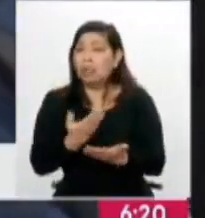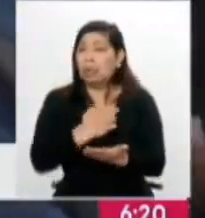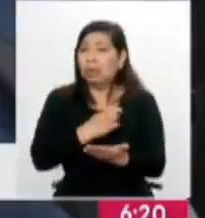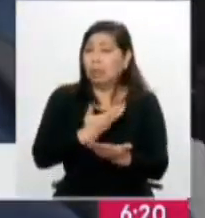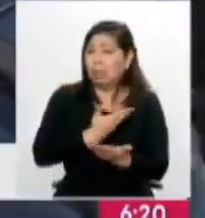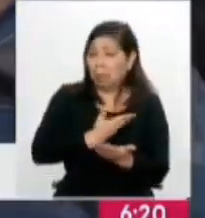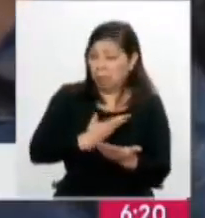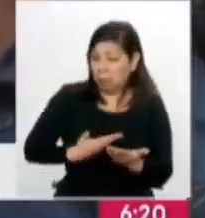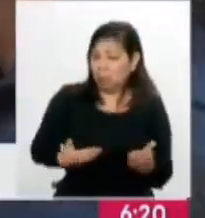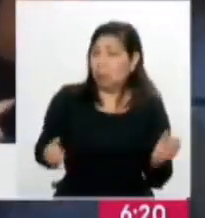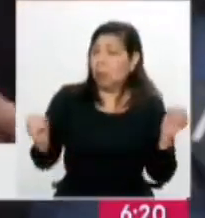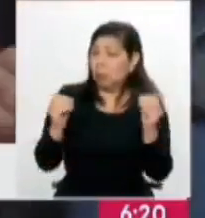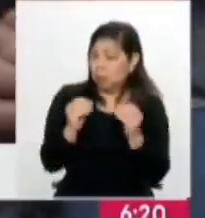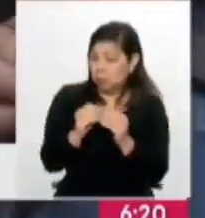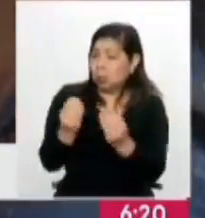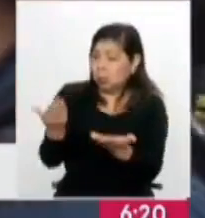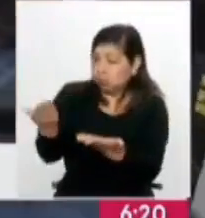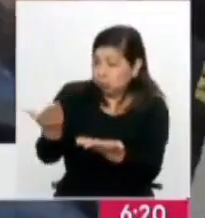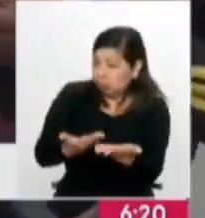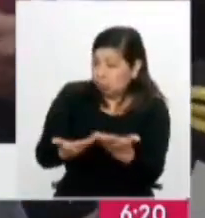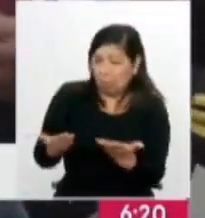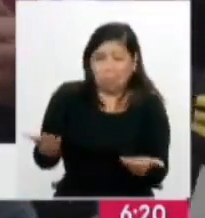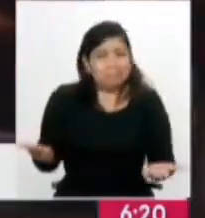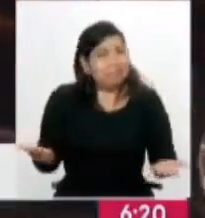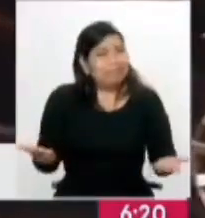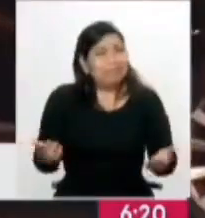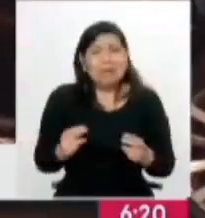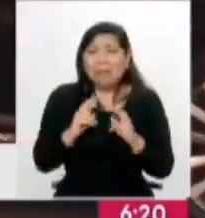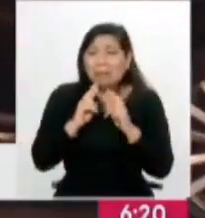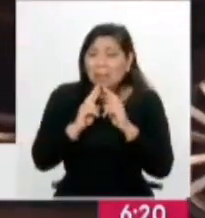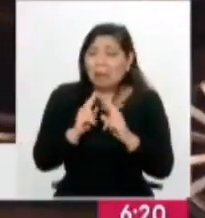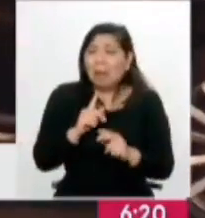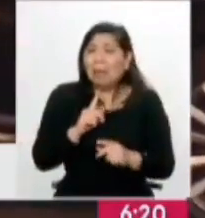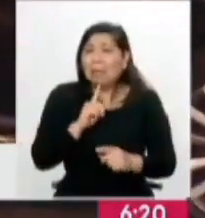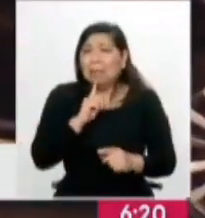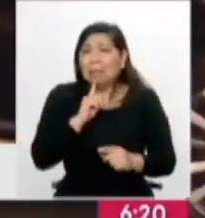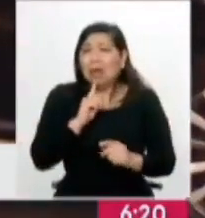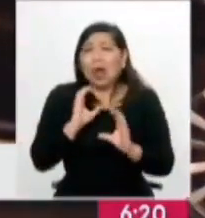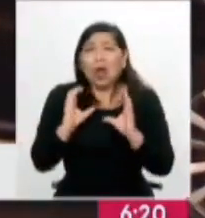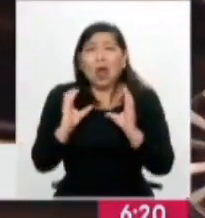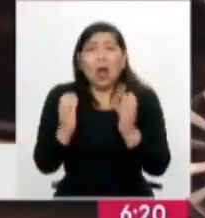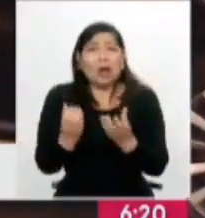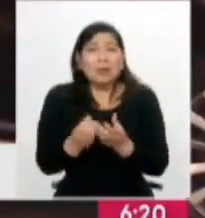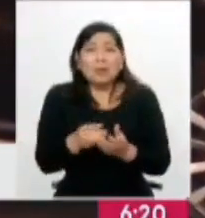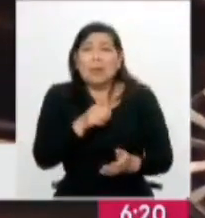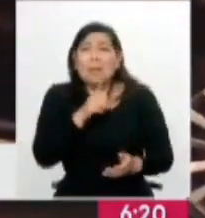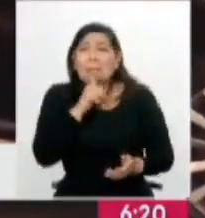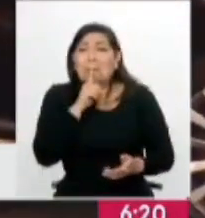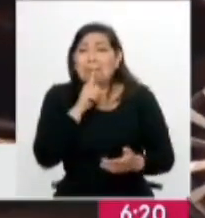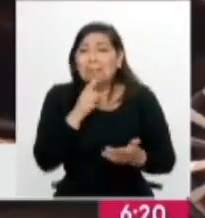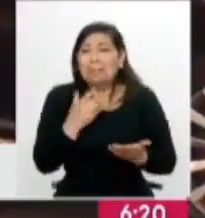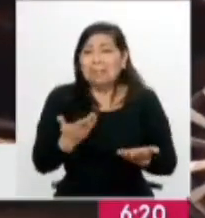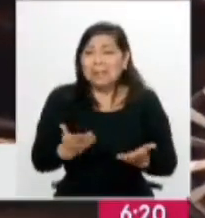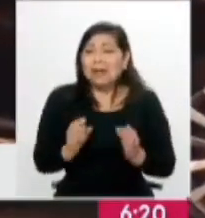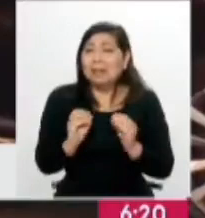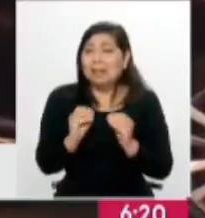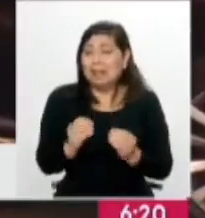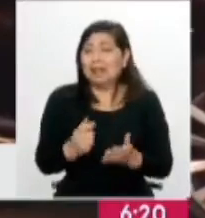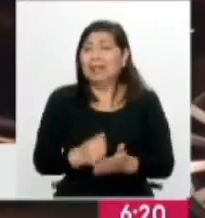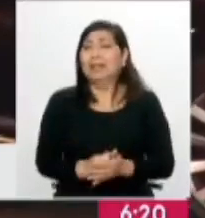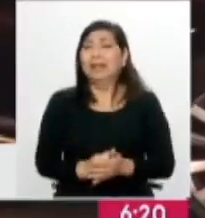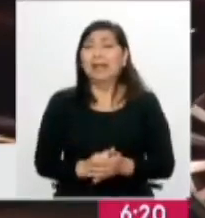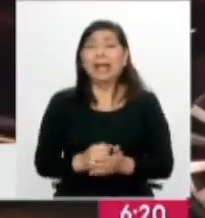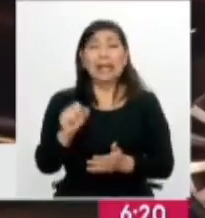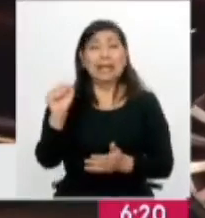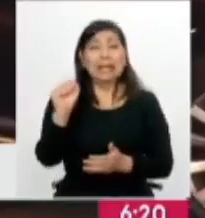Ejecutivo, pese a que sus pedidos no han tenido respuesta. Esto en referencia a las declaraciones que dio el mandatario el